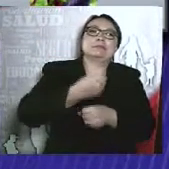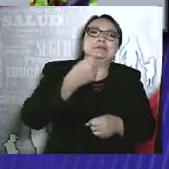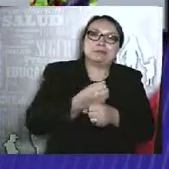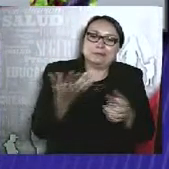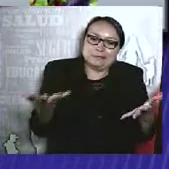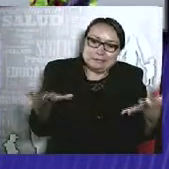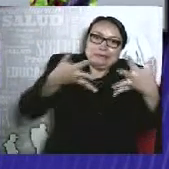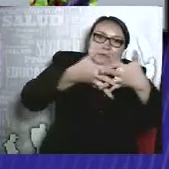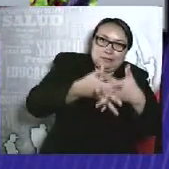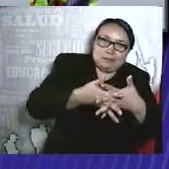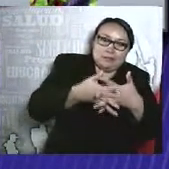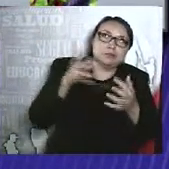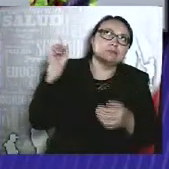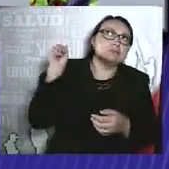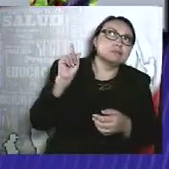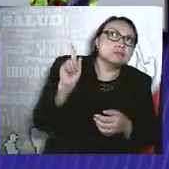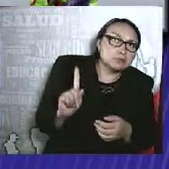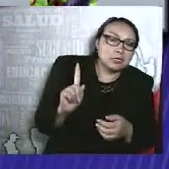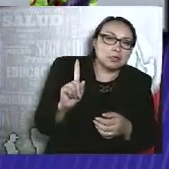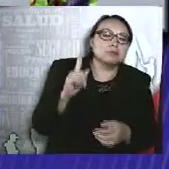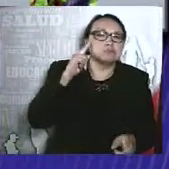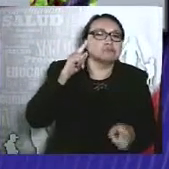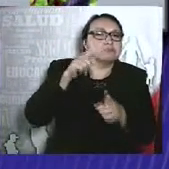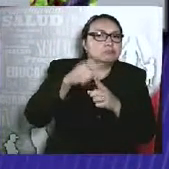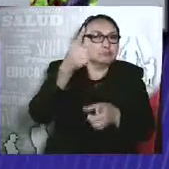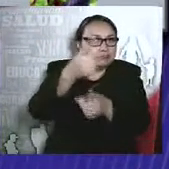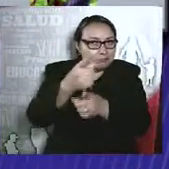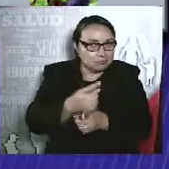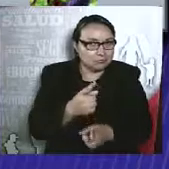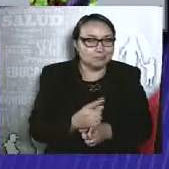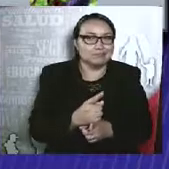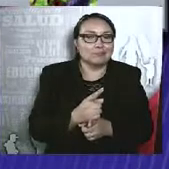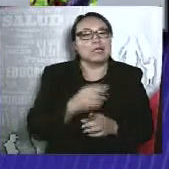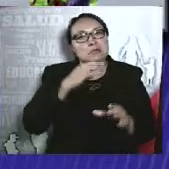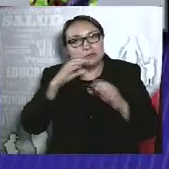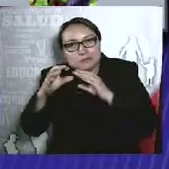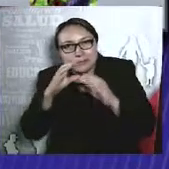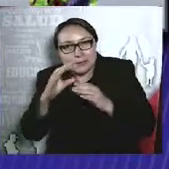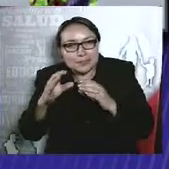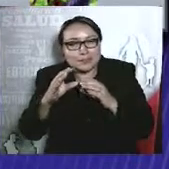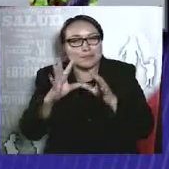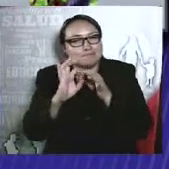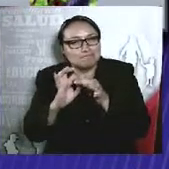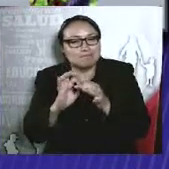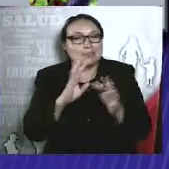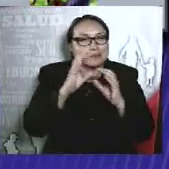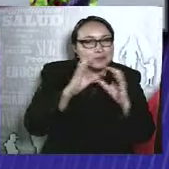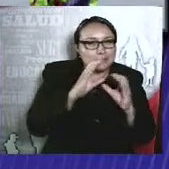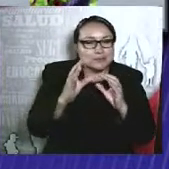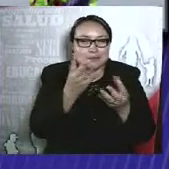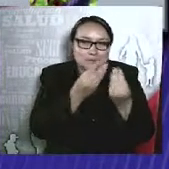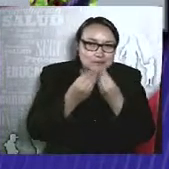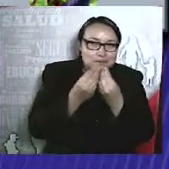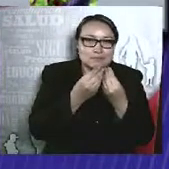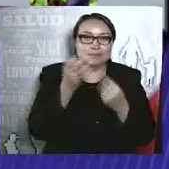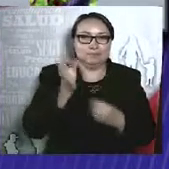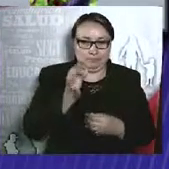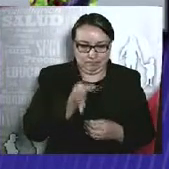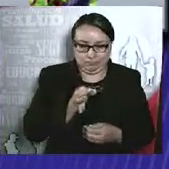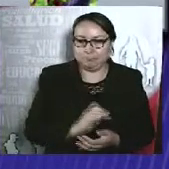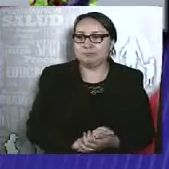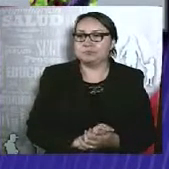Lo hemos logrado durante estos últimos años y mantenemos una comunicación constante. Tenemos